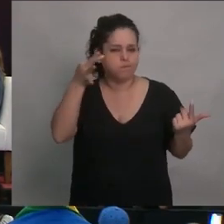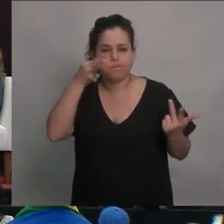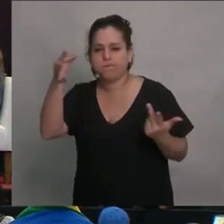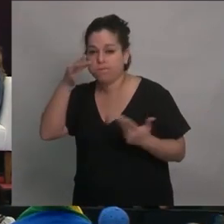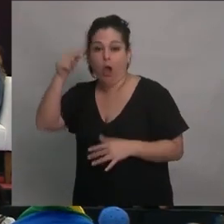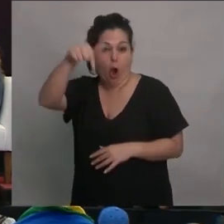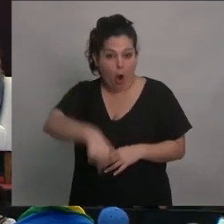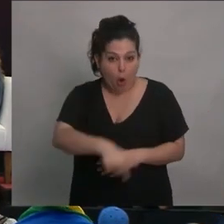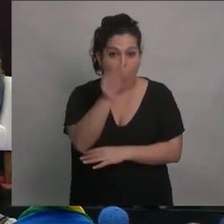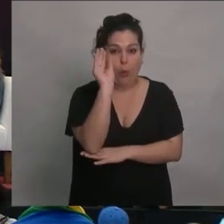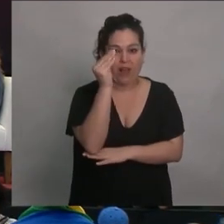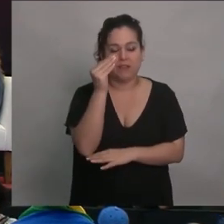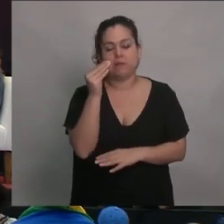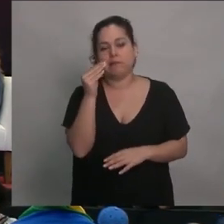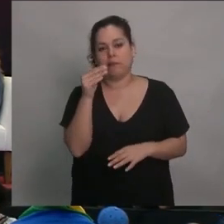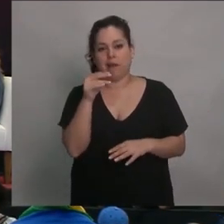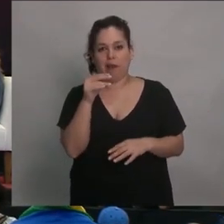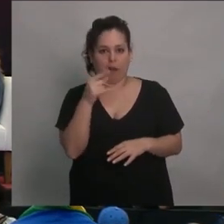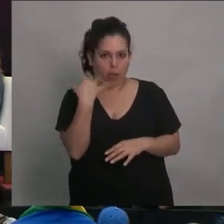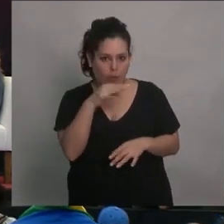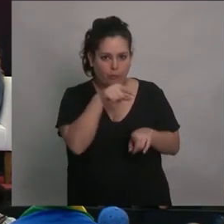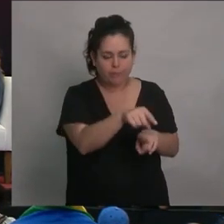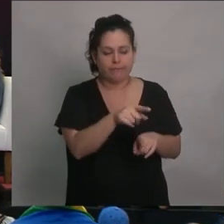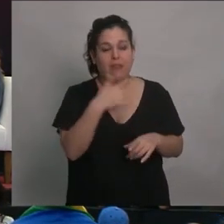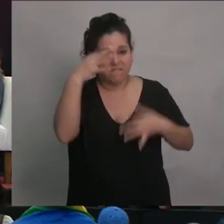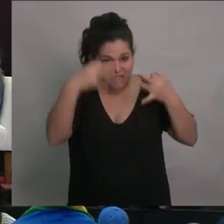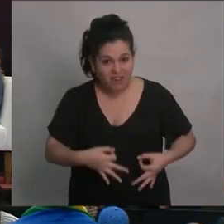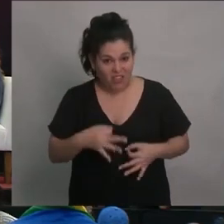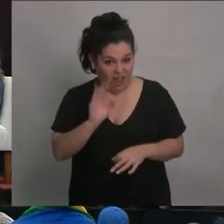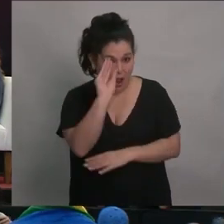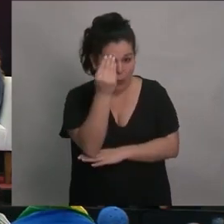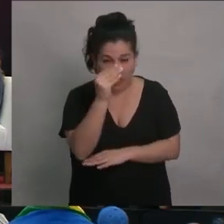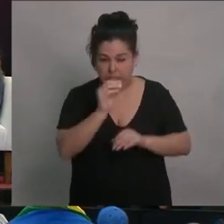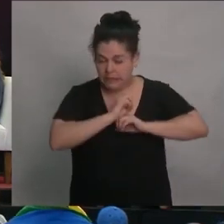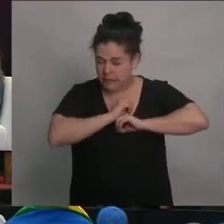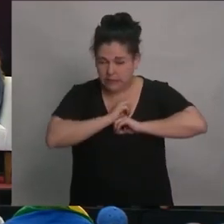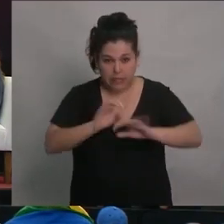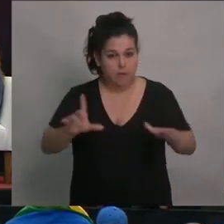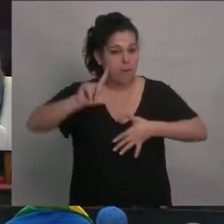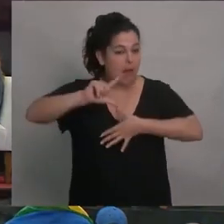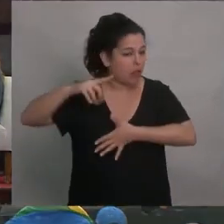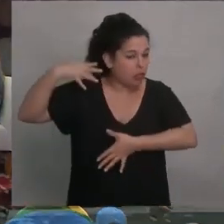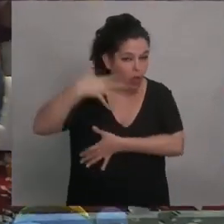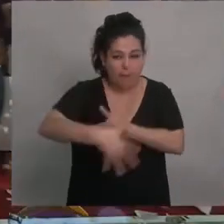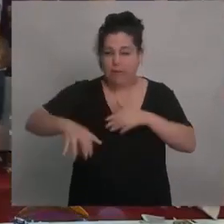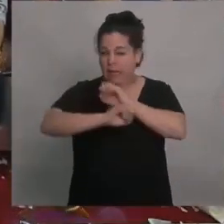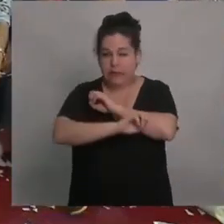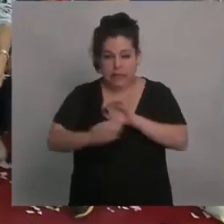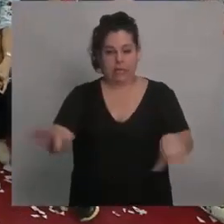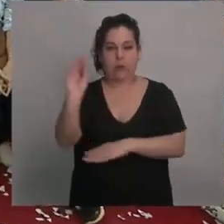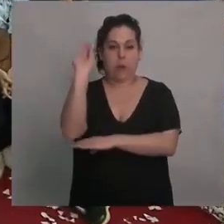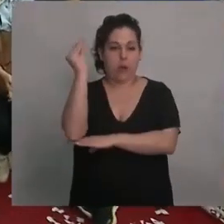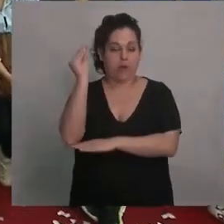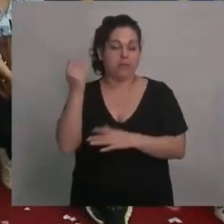Brasil no es una excepción. Brasil es una tragedia para toda América Latina, pero por desgracia puede que no